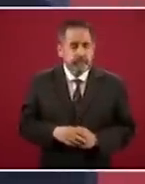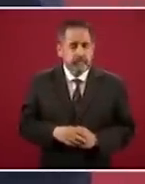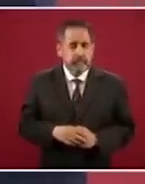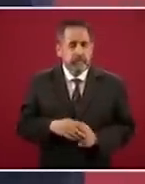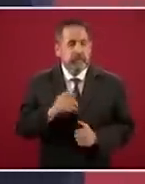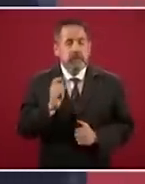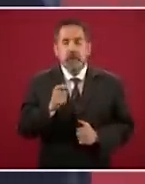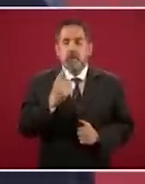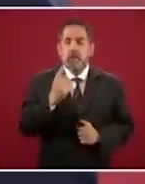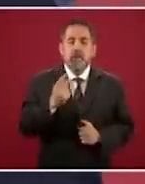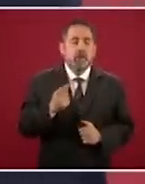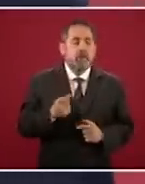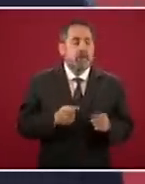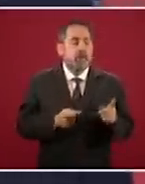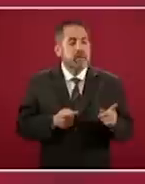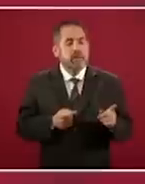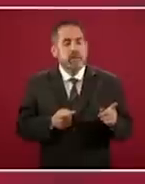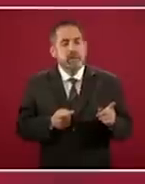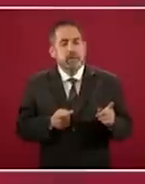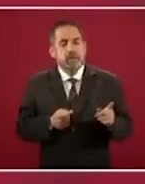se les va a